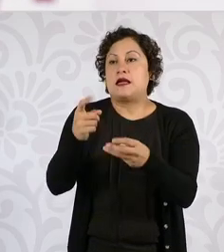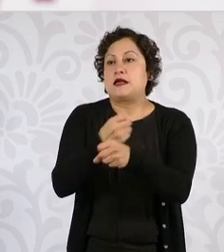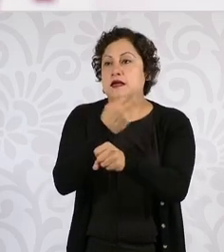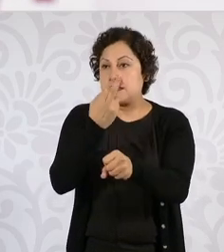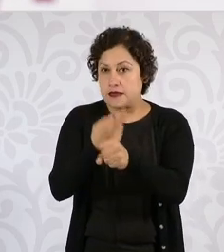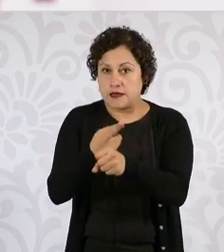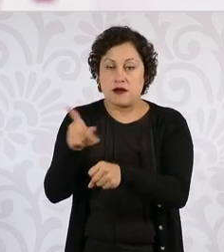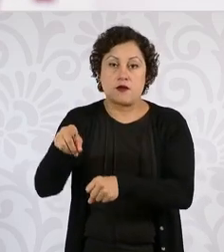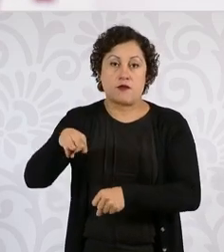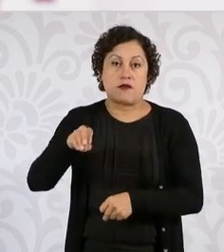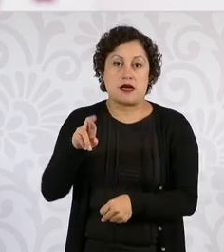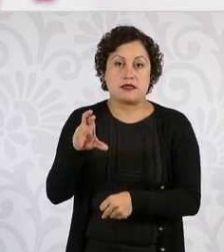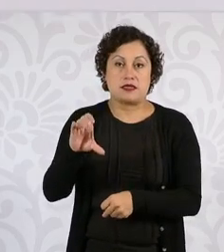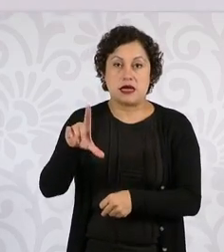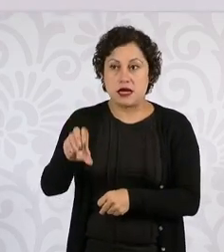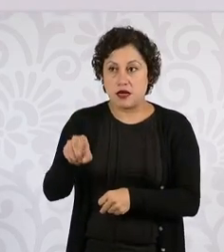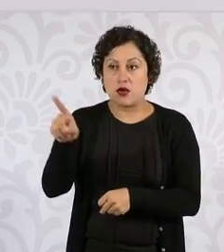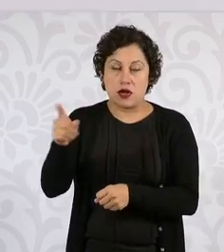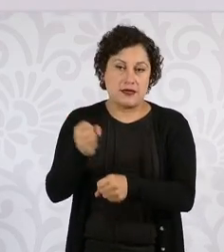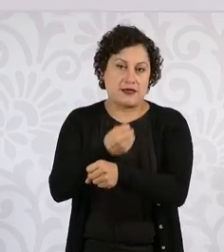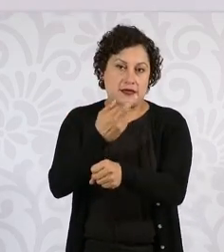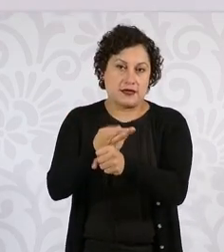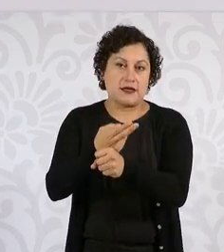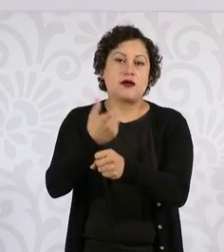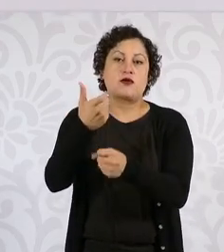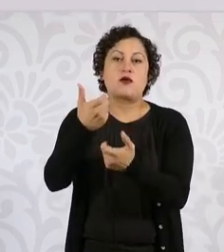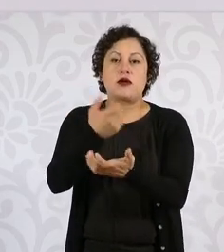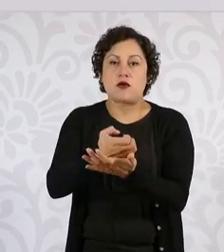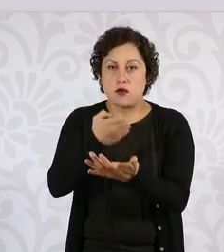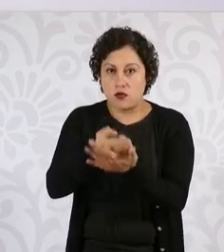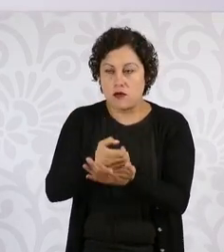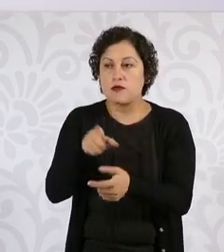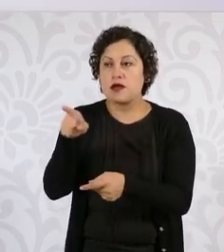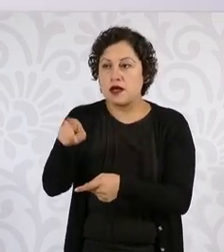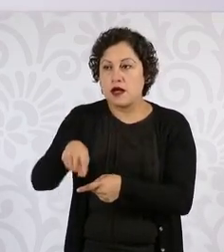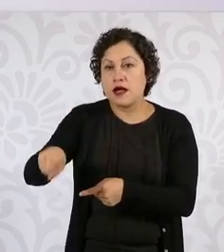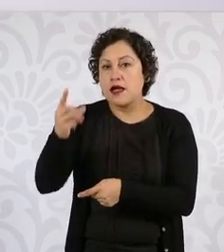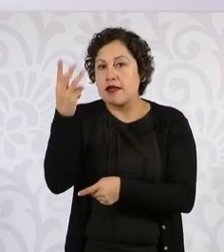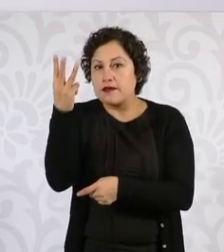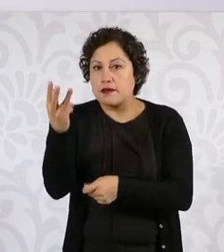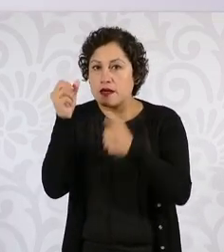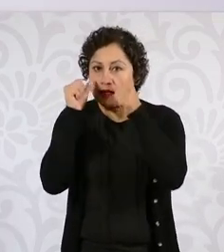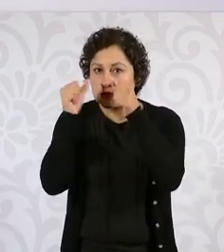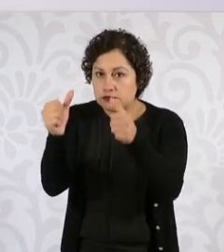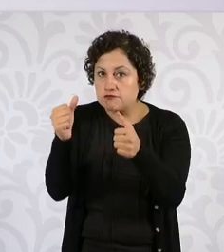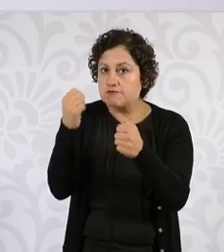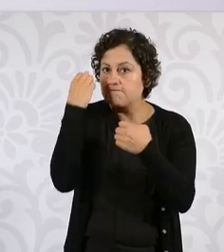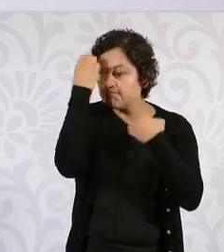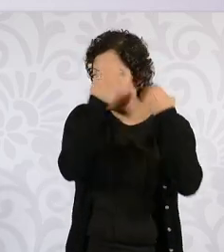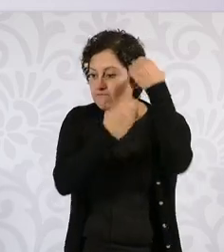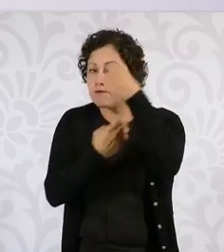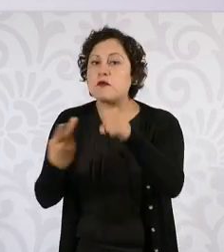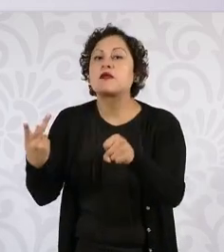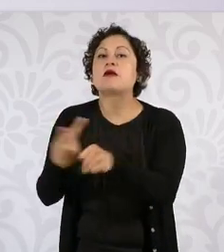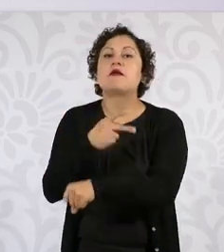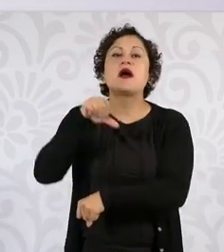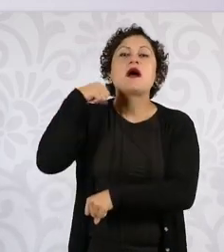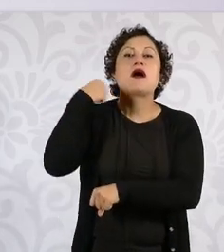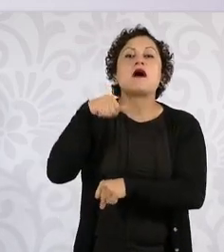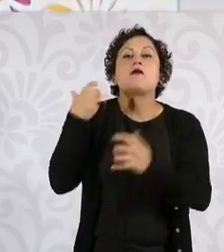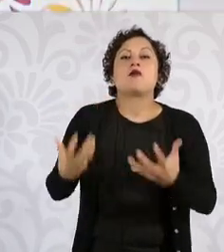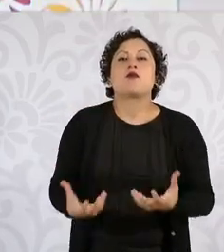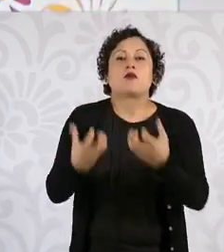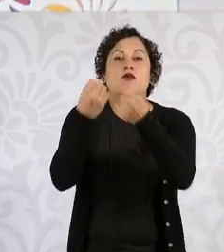pues recuperar todo el trabajo que se venía haciendo de rescate de Acapulco, para poder pues seguir trabajando